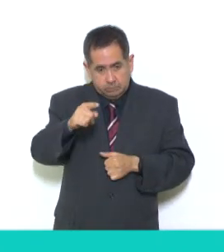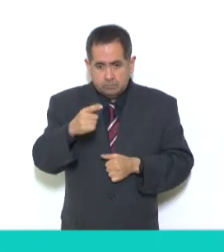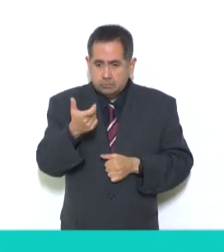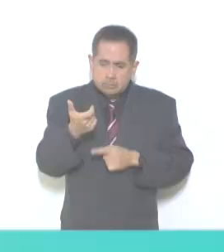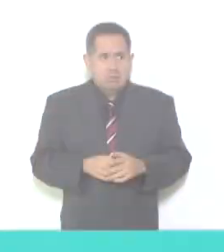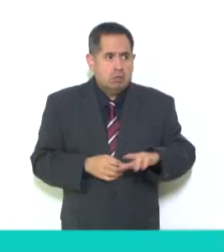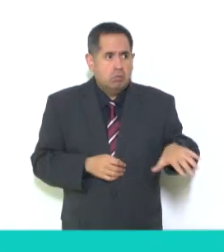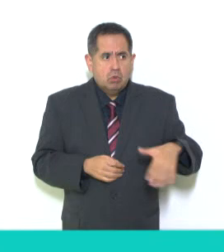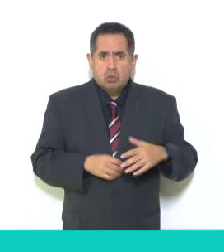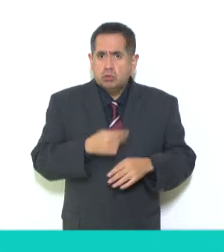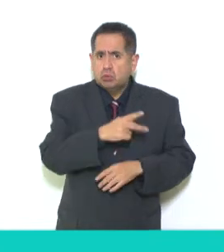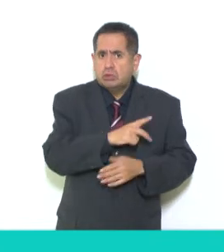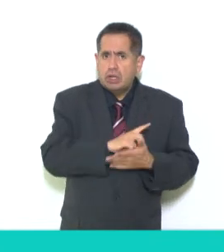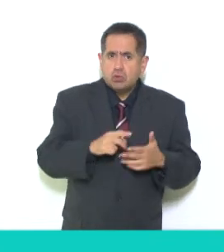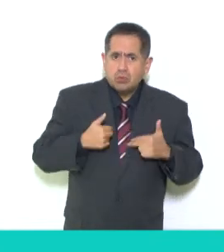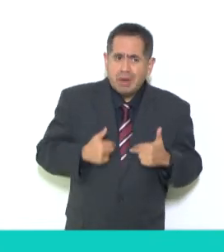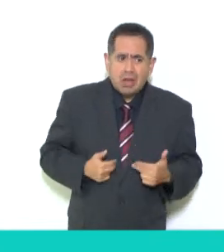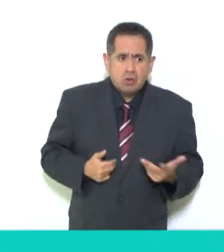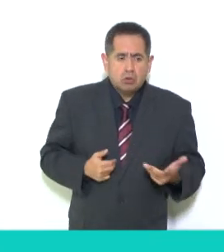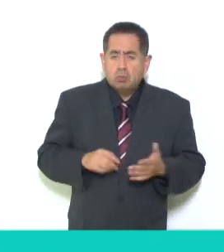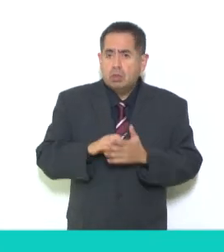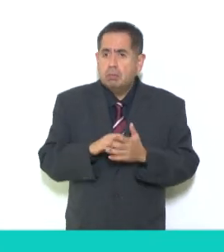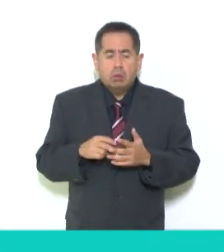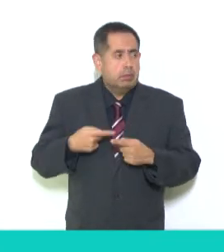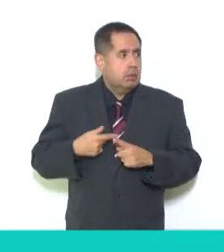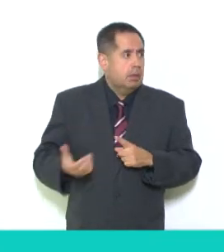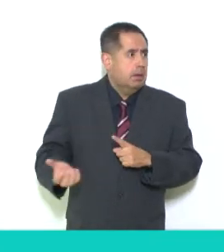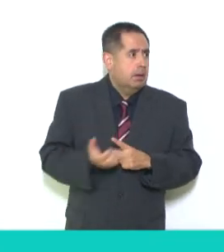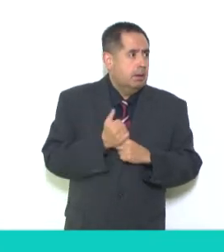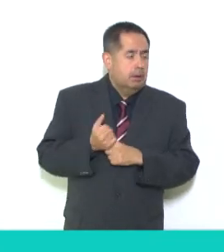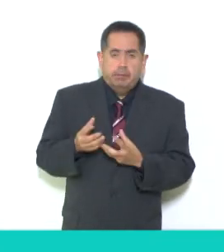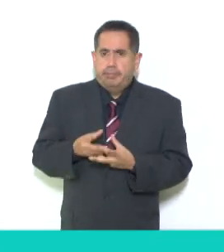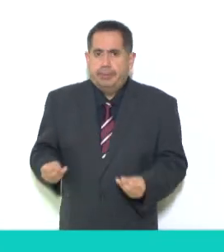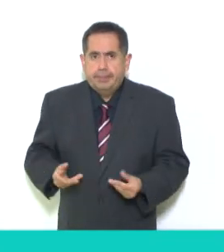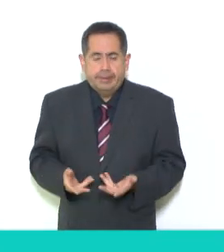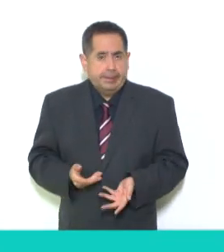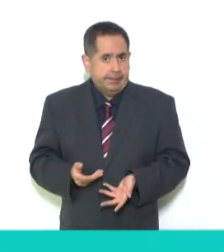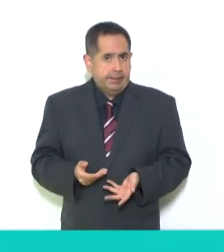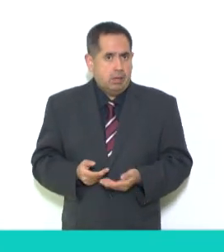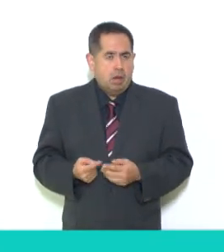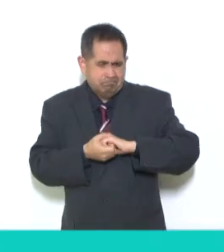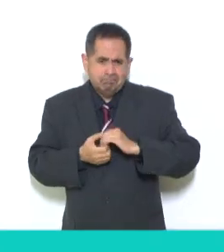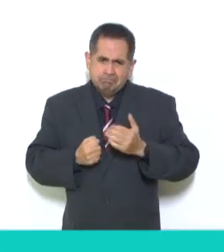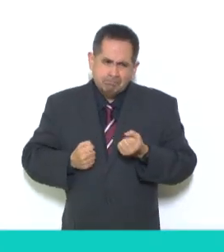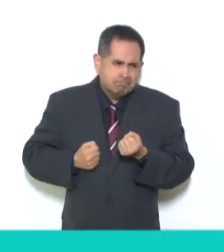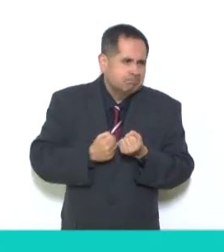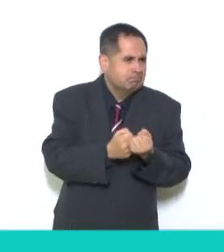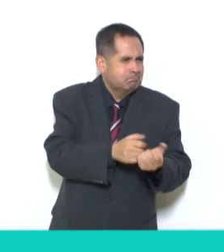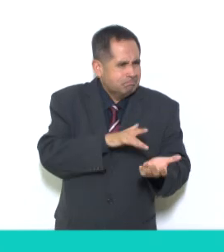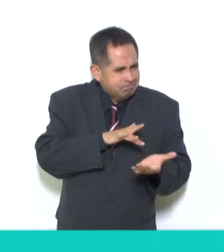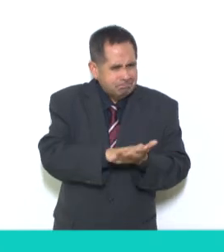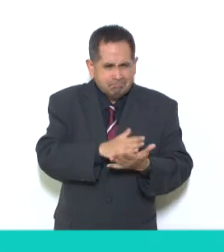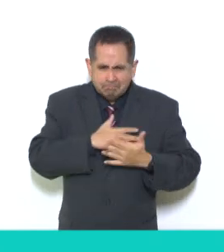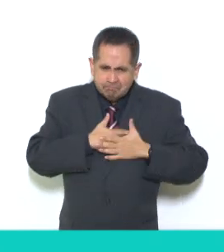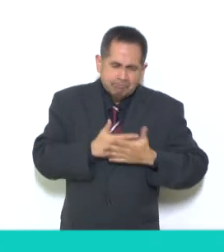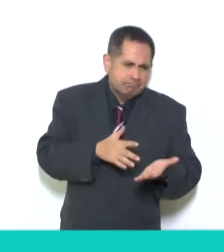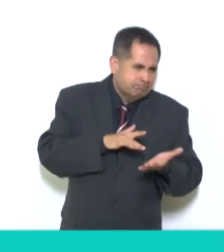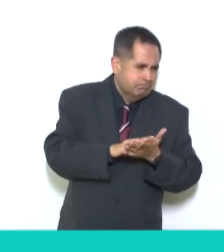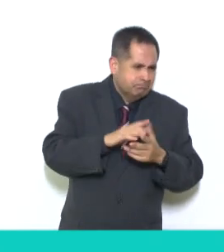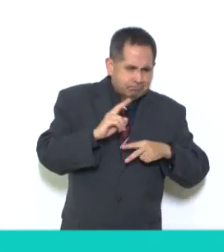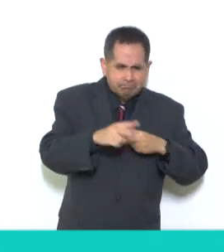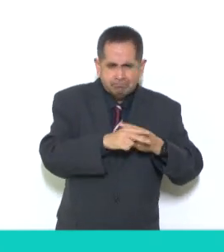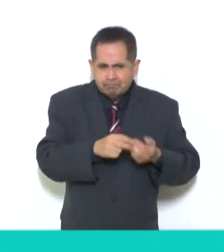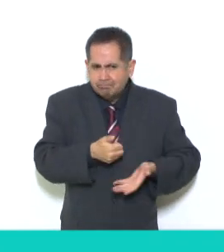dinero público a través de la respuesta a una solicitud de acceso informó que los expedientes y pólizas de cheques generados del